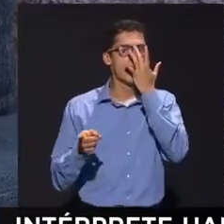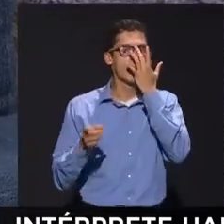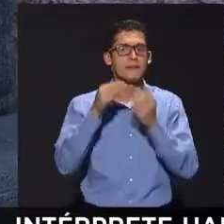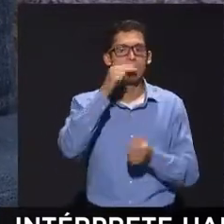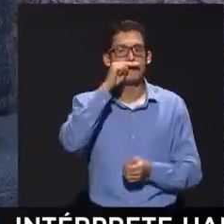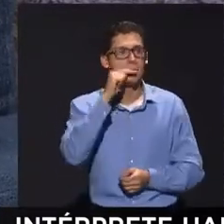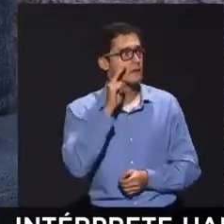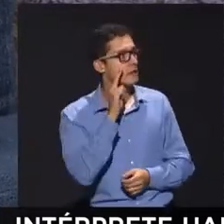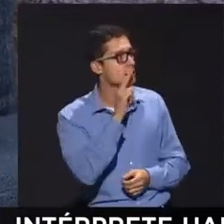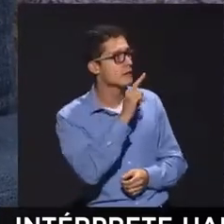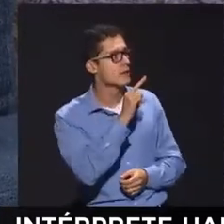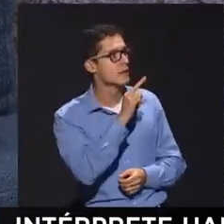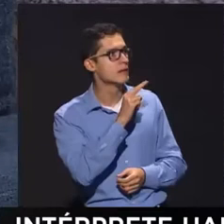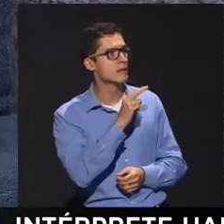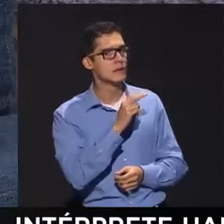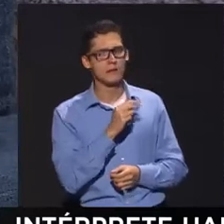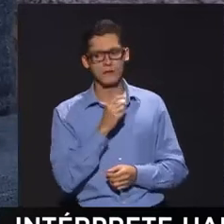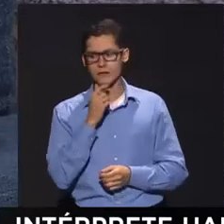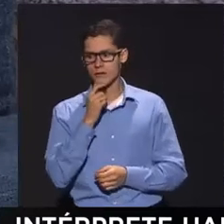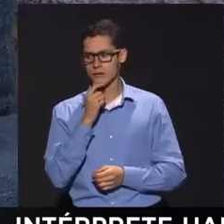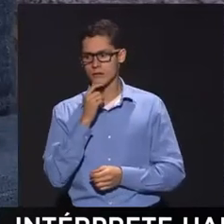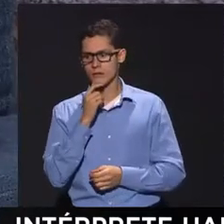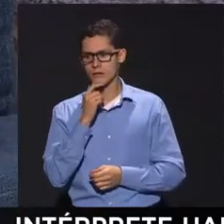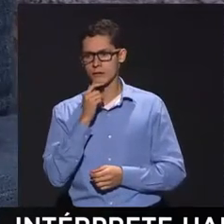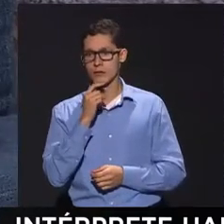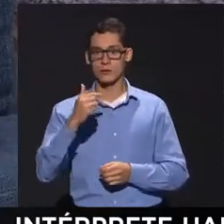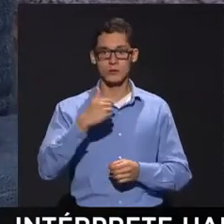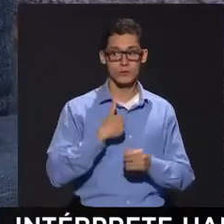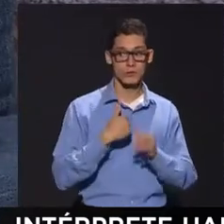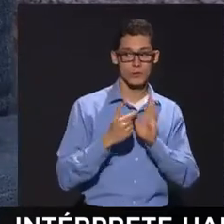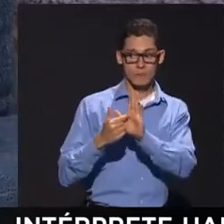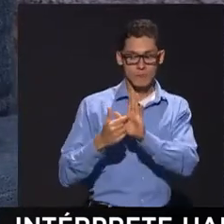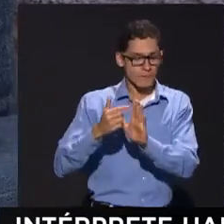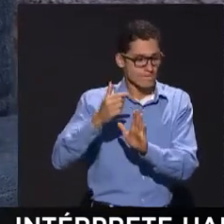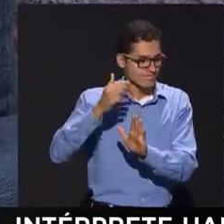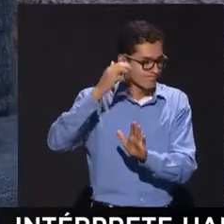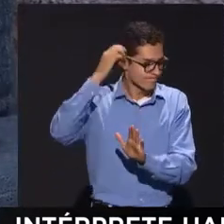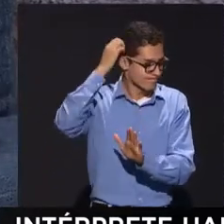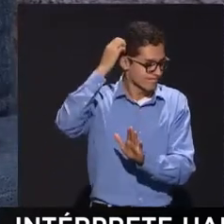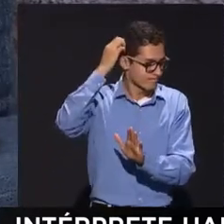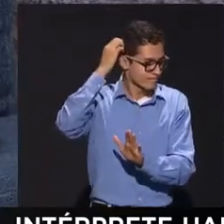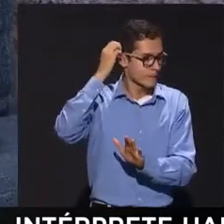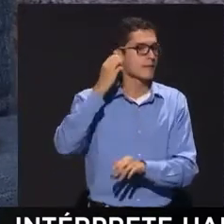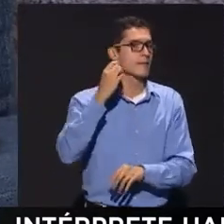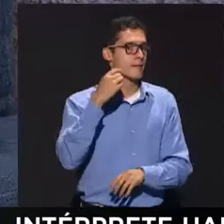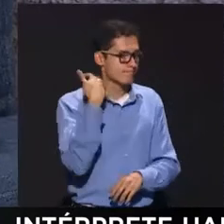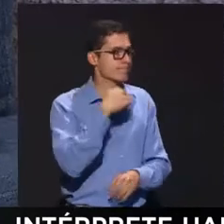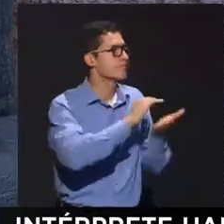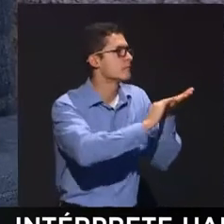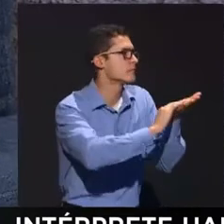niño nos tiene que ver reconciliándonos, porque ya le enseñamos que a veces las emociones no las podemos controlar, pero que los conflictos sí tienen